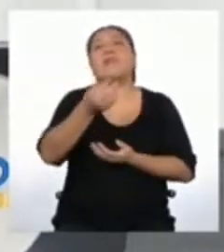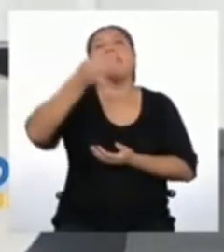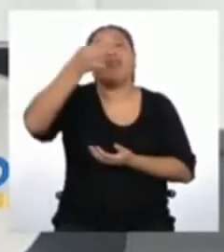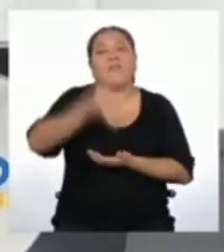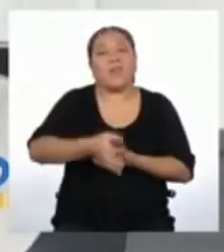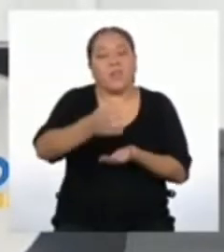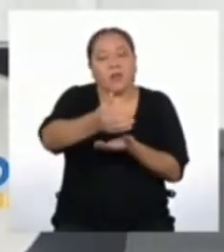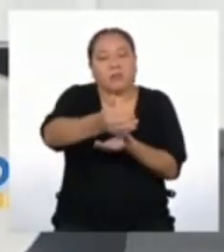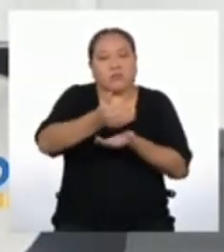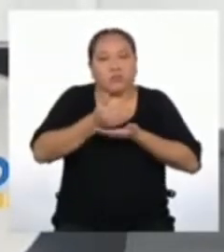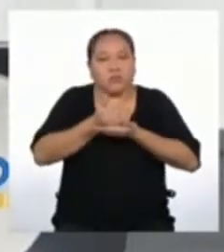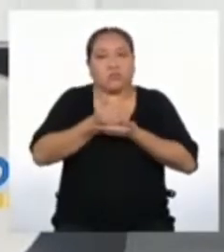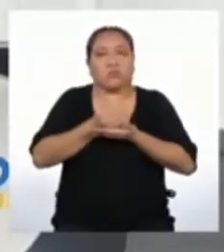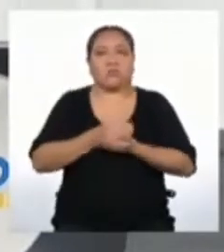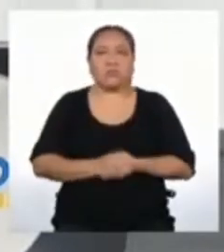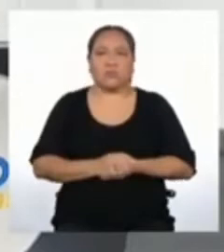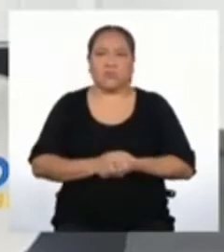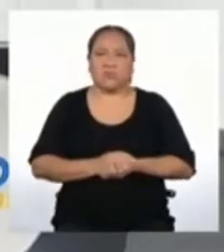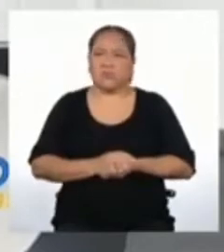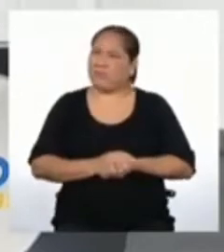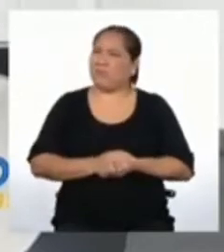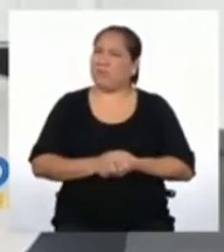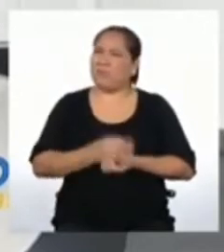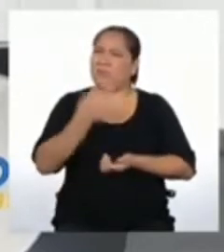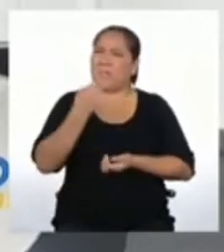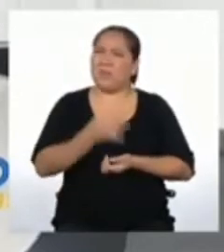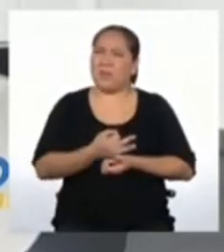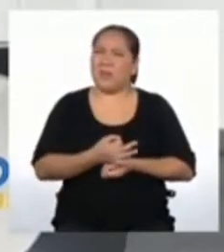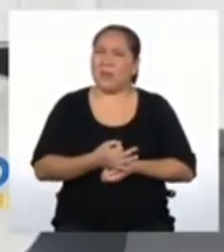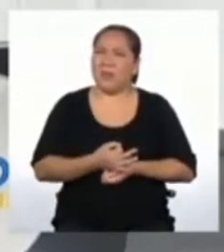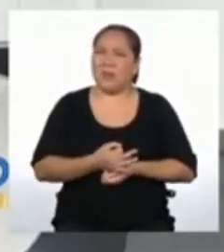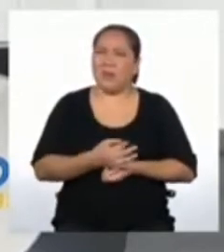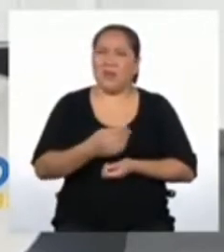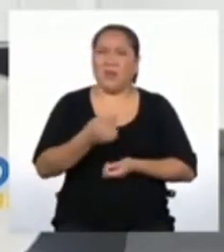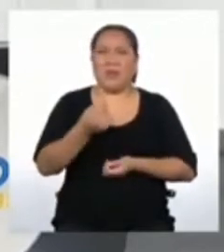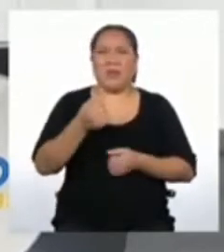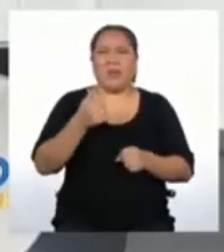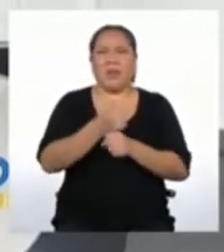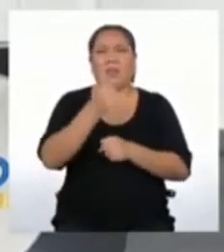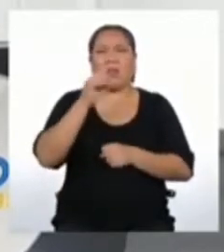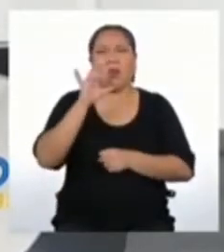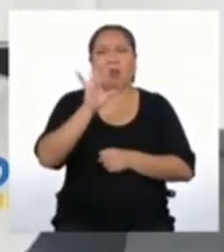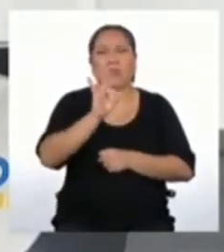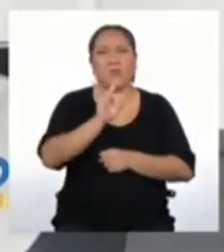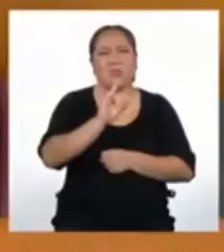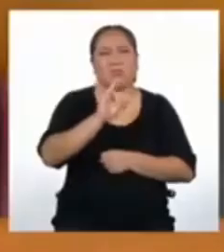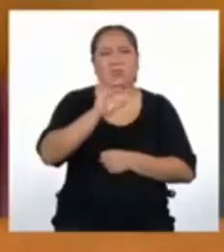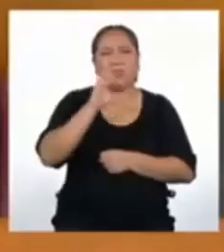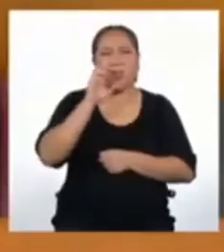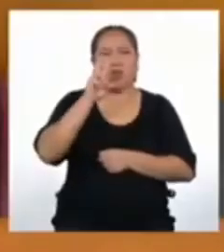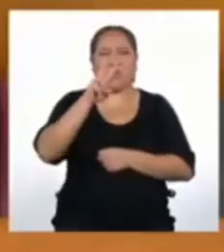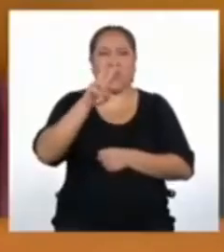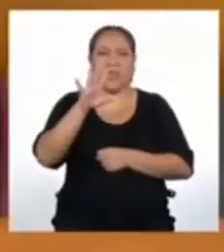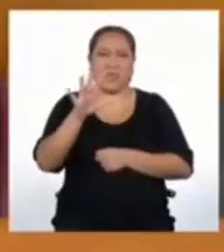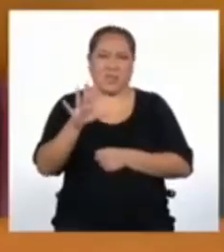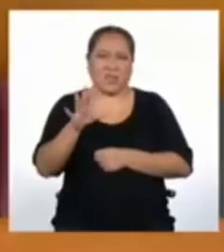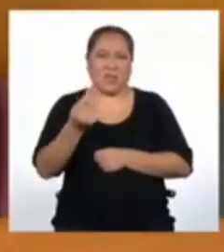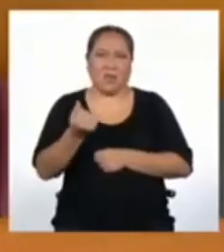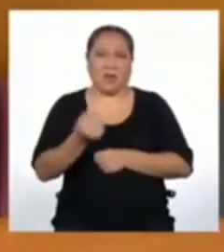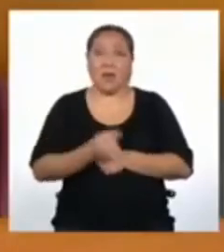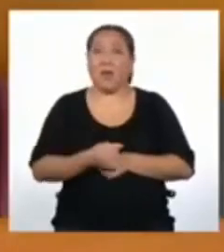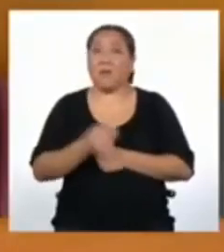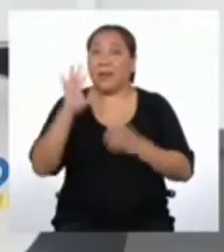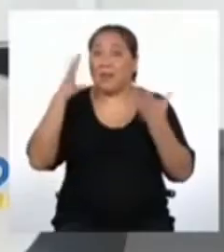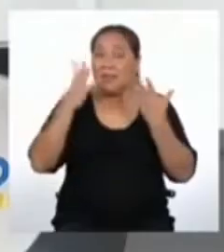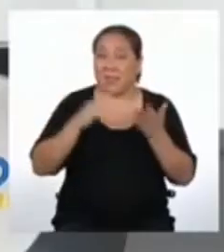realmente? ¿En verdad? La ganancia neta de la tía Faustina es de 825 soles. Parecía que había